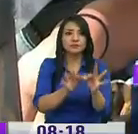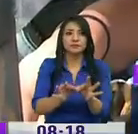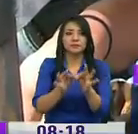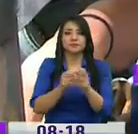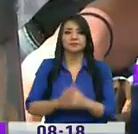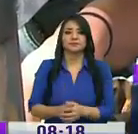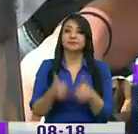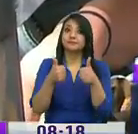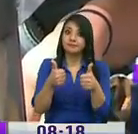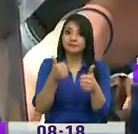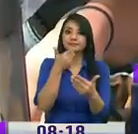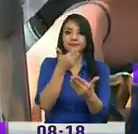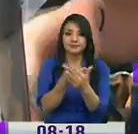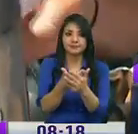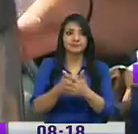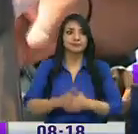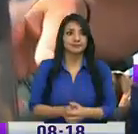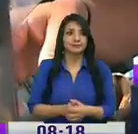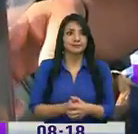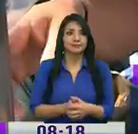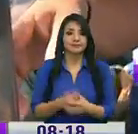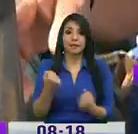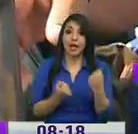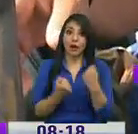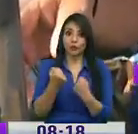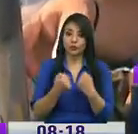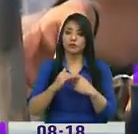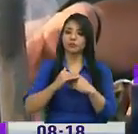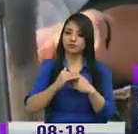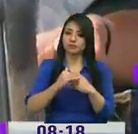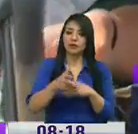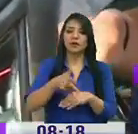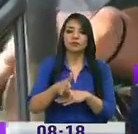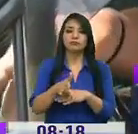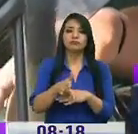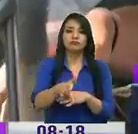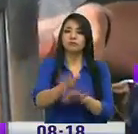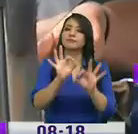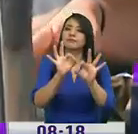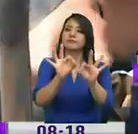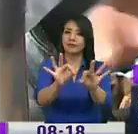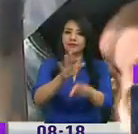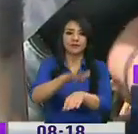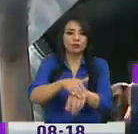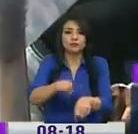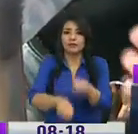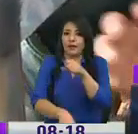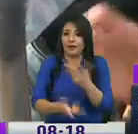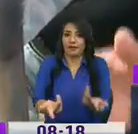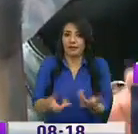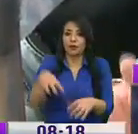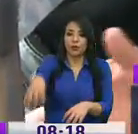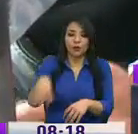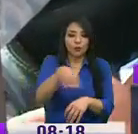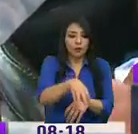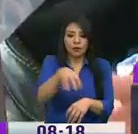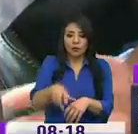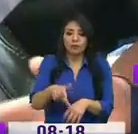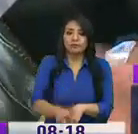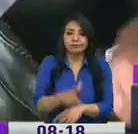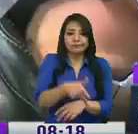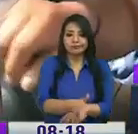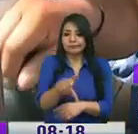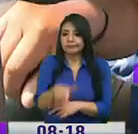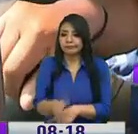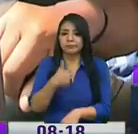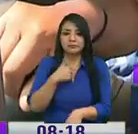porque es bueno para los carros porque a la final no, ya sin los huecos nosotros no